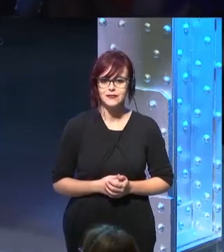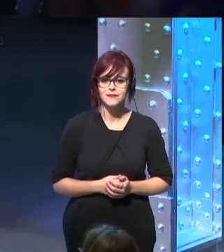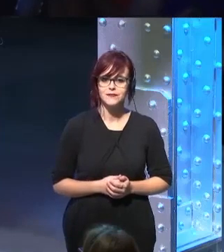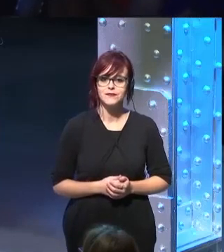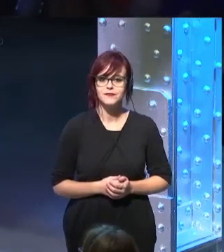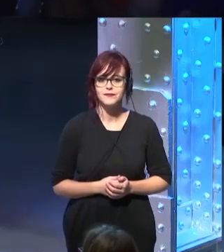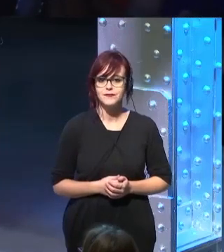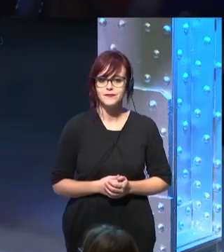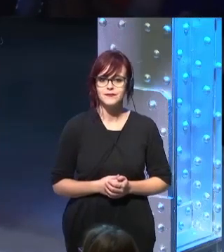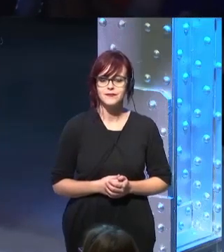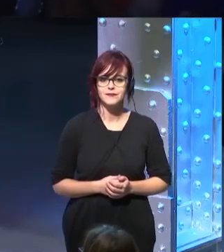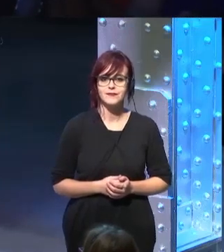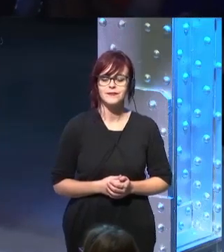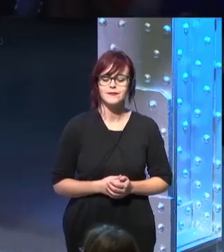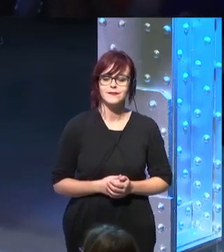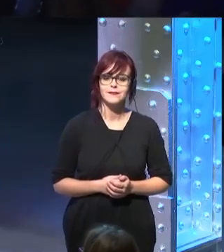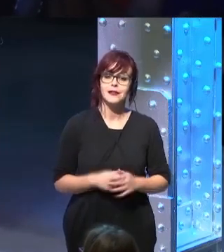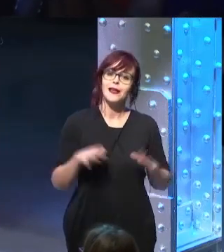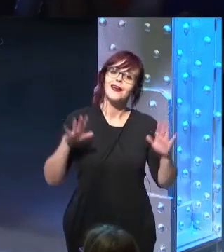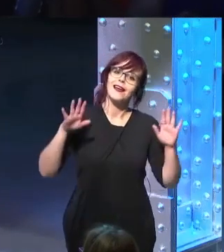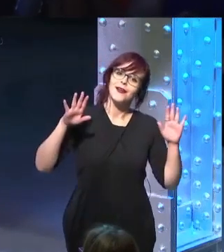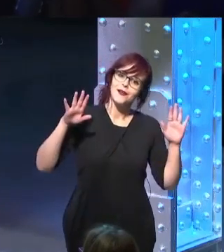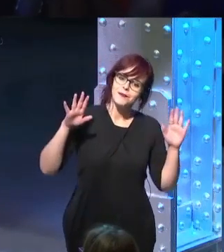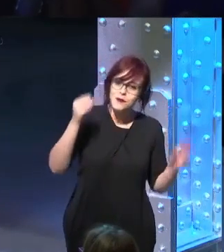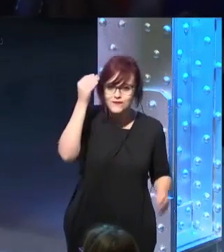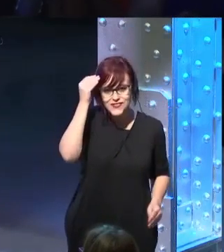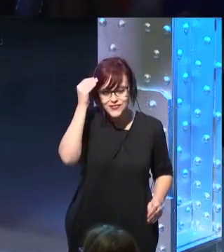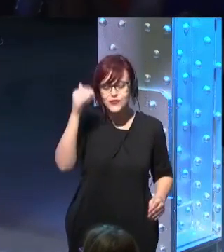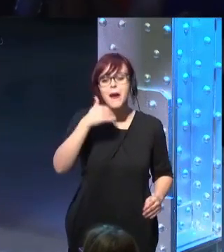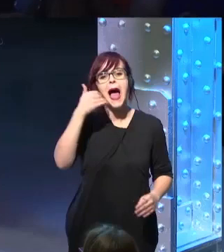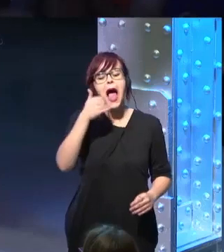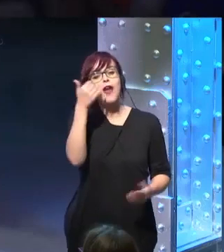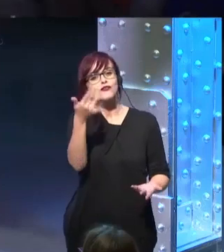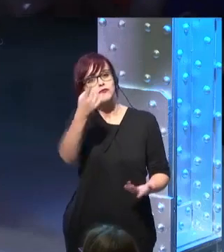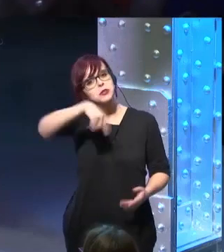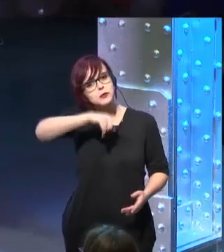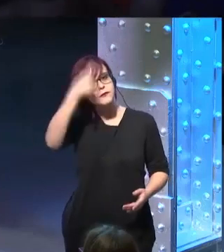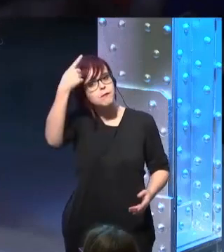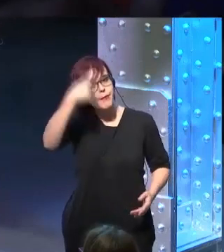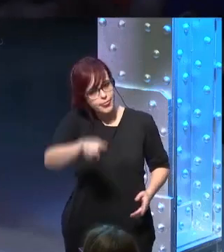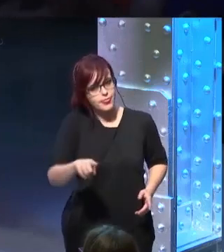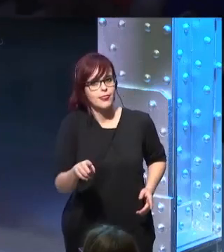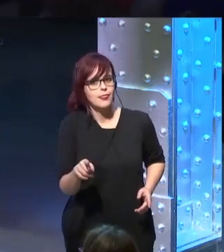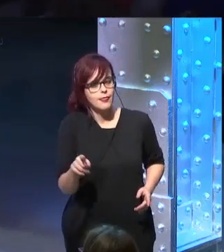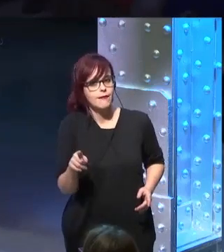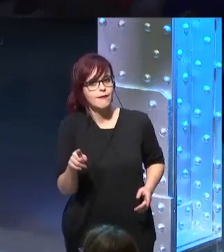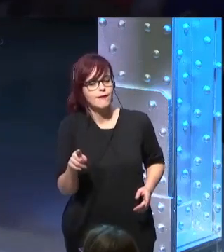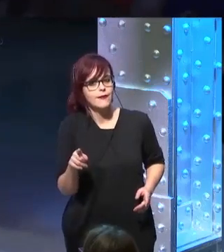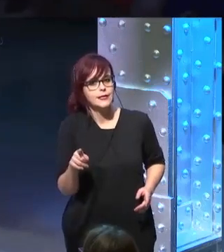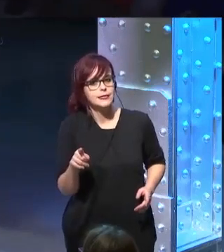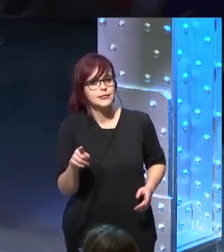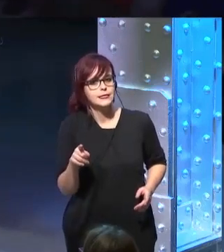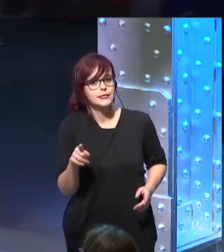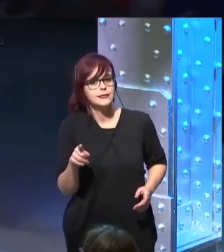All the same, I think if there's... Pero creo que hay algo que ahora mismo sabemos,